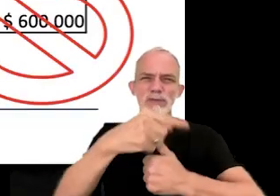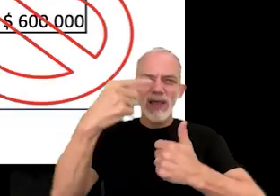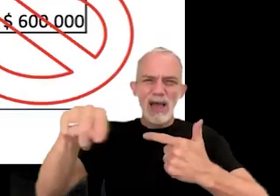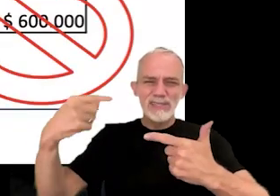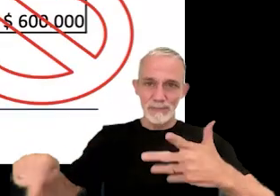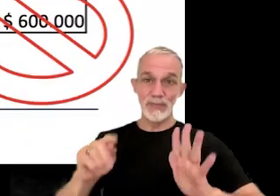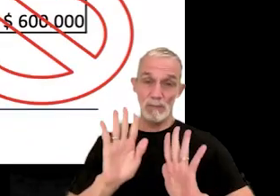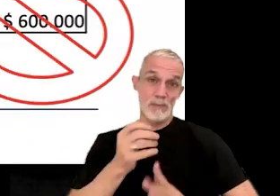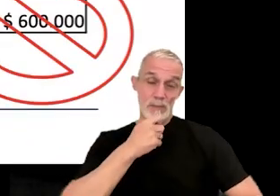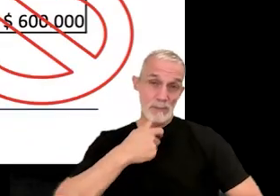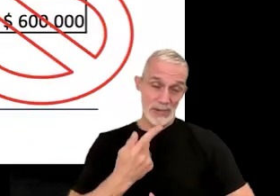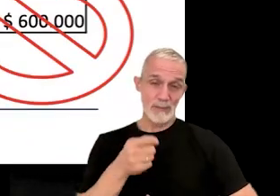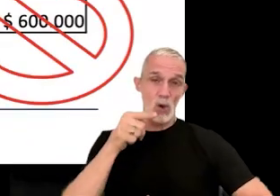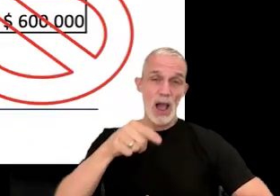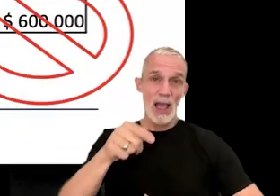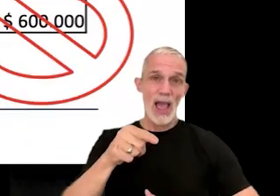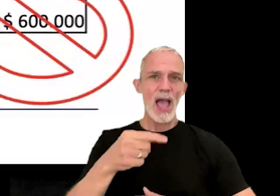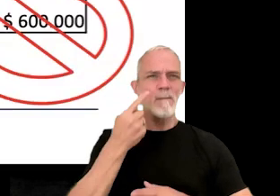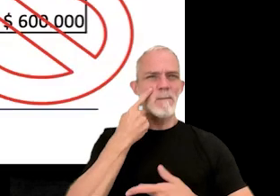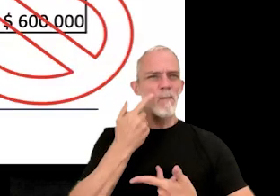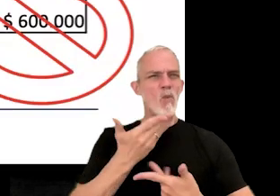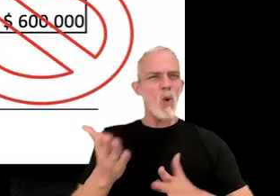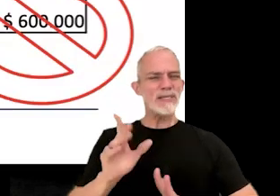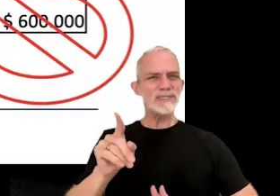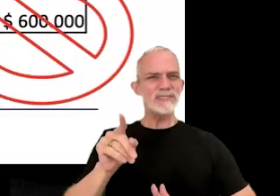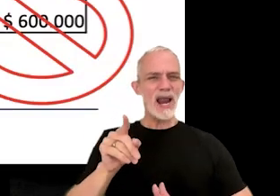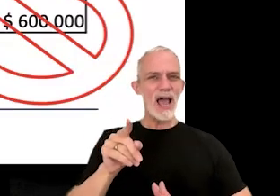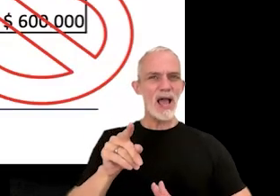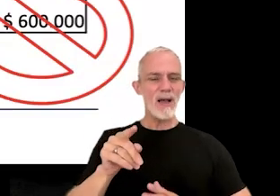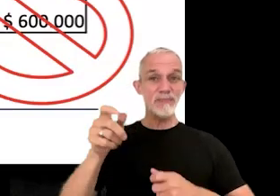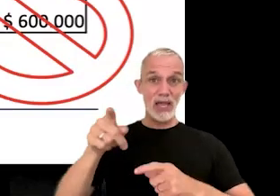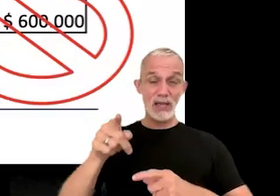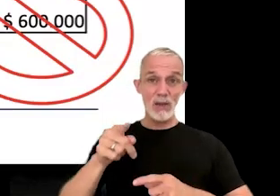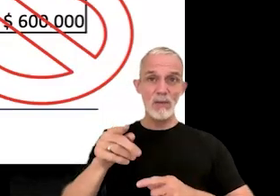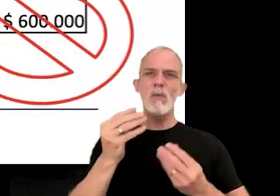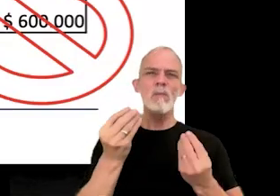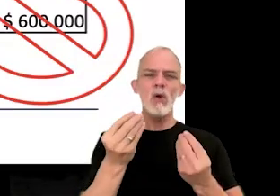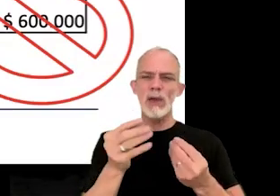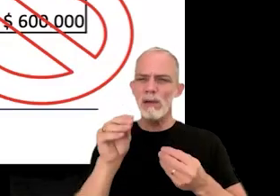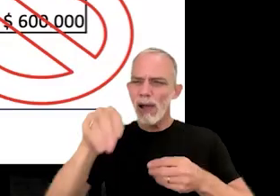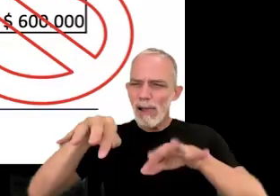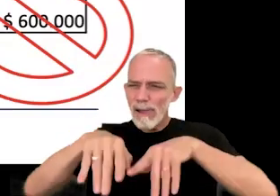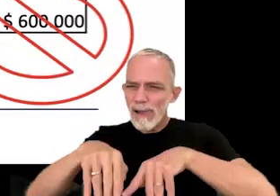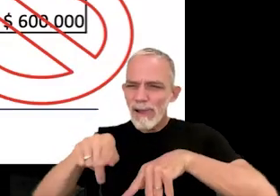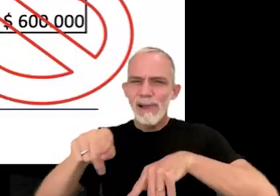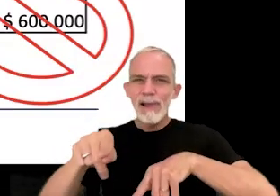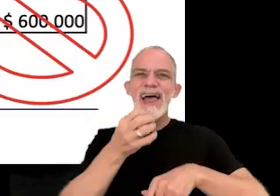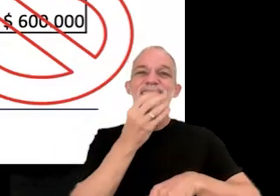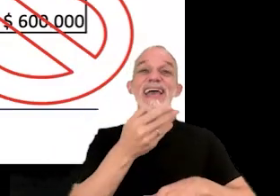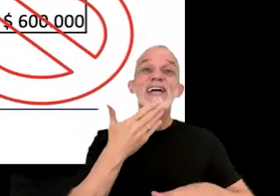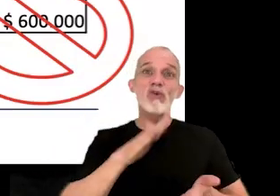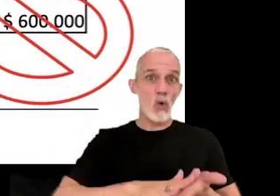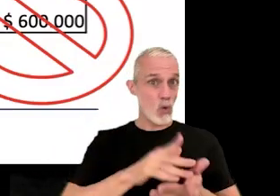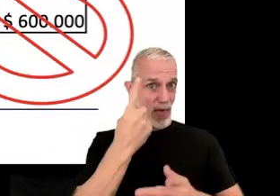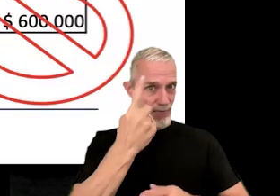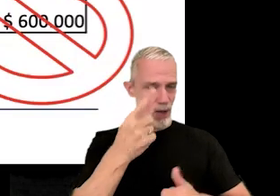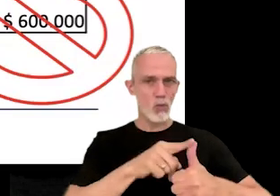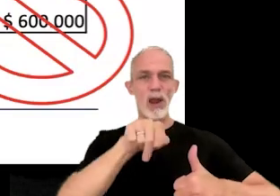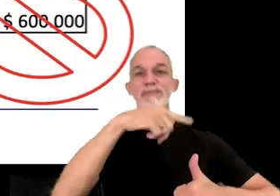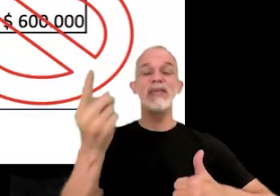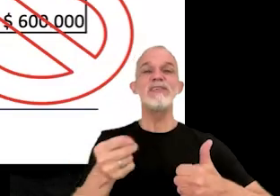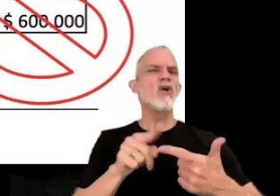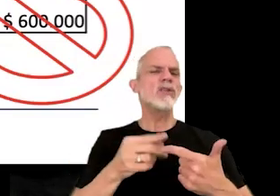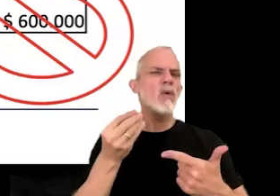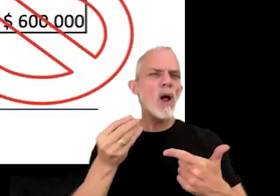tener una conducta que despliega al realizar la declaración jurada y otra